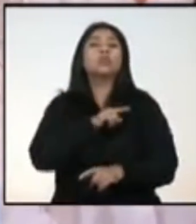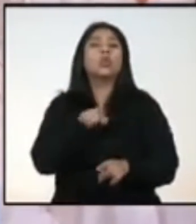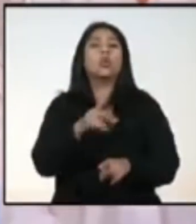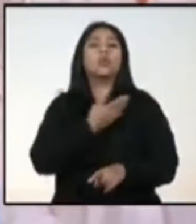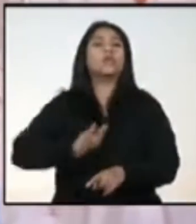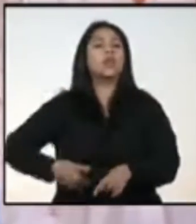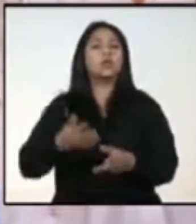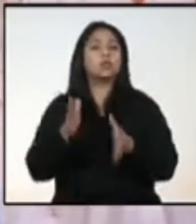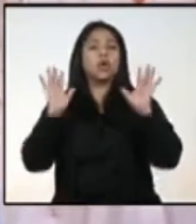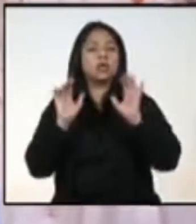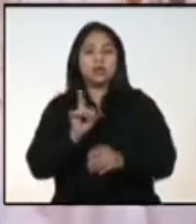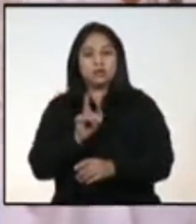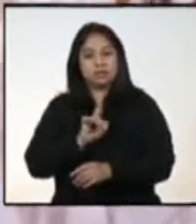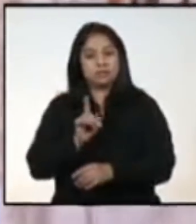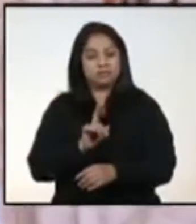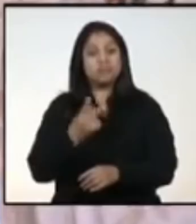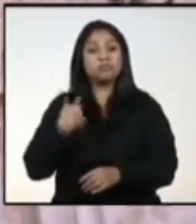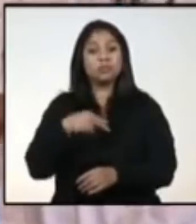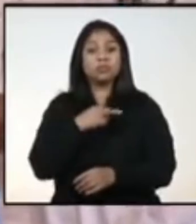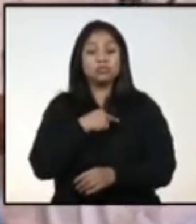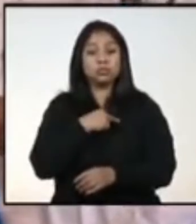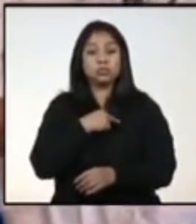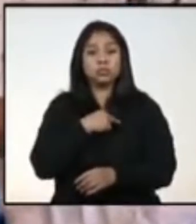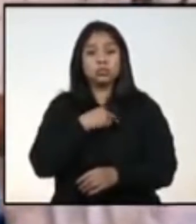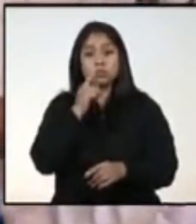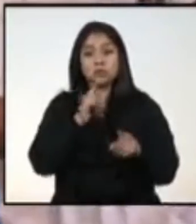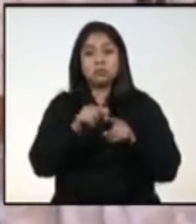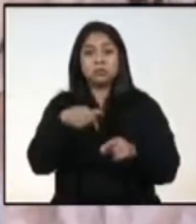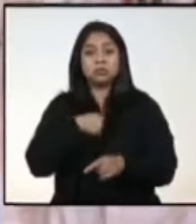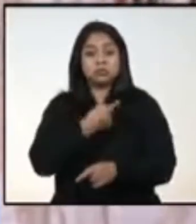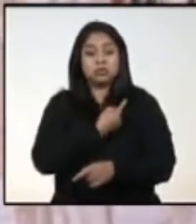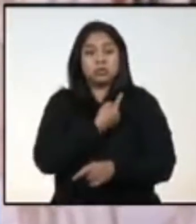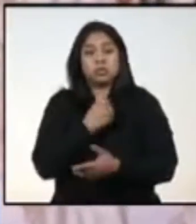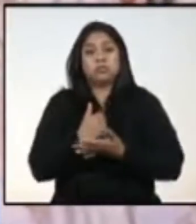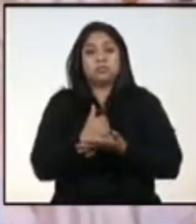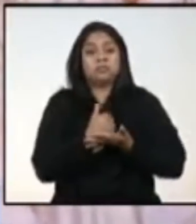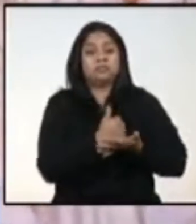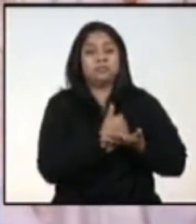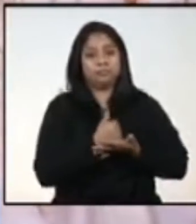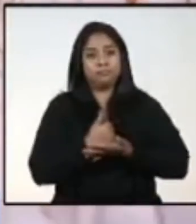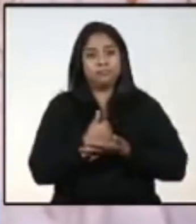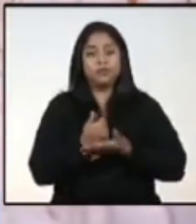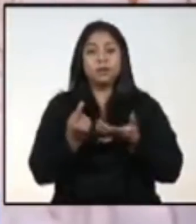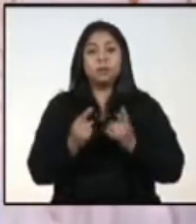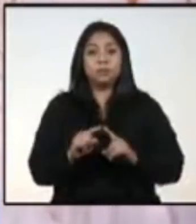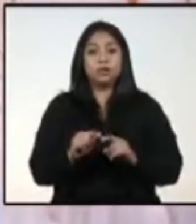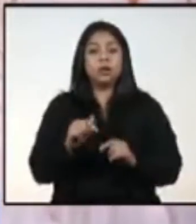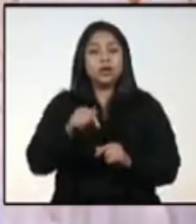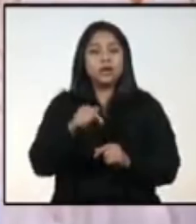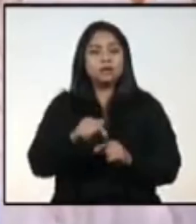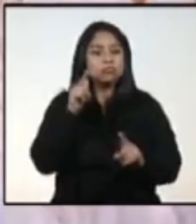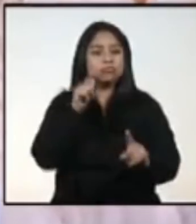gobierno, porque al final nosotros, a duras penas, somos simples facilitadores. Esto se